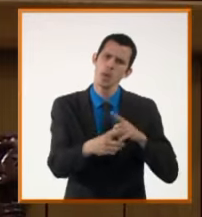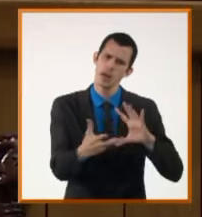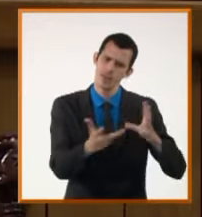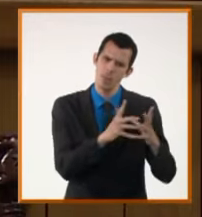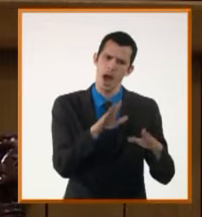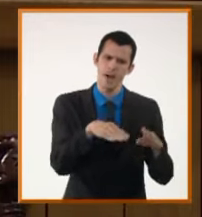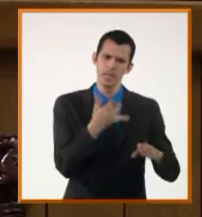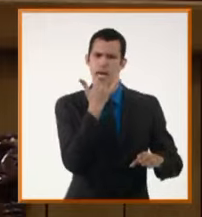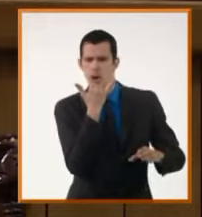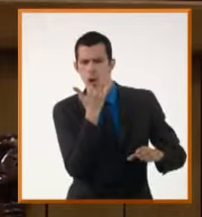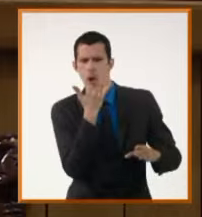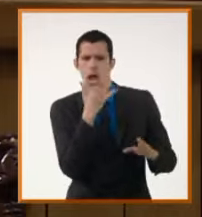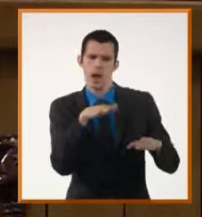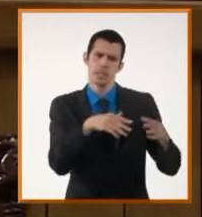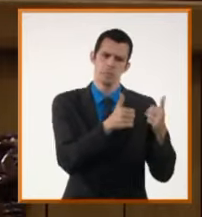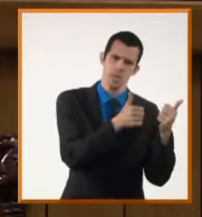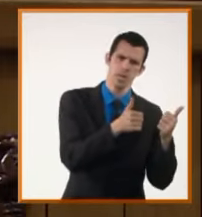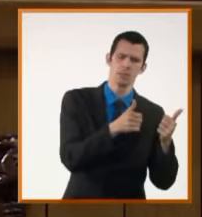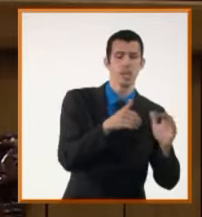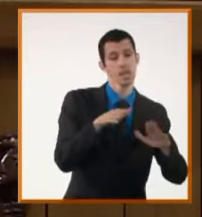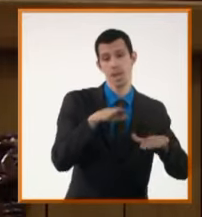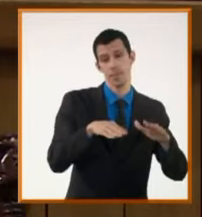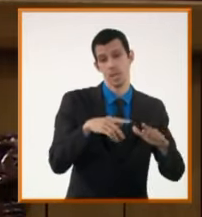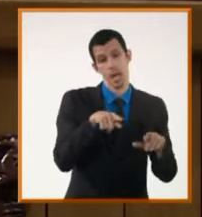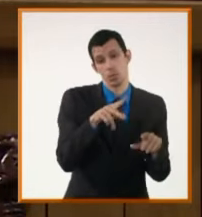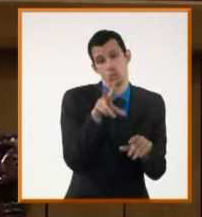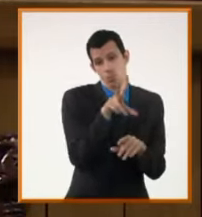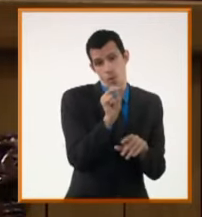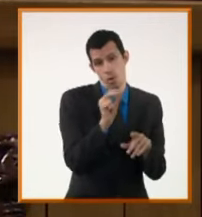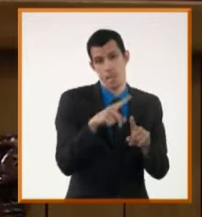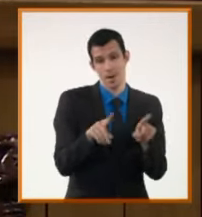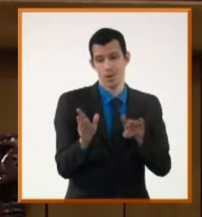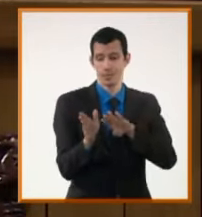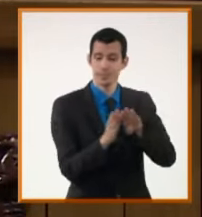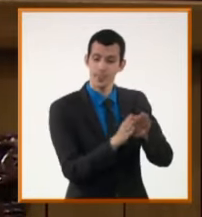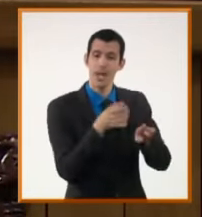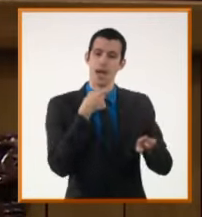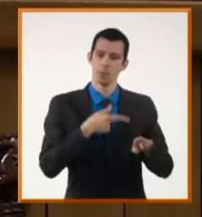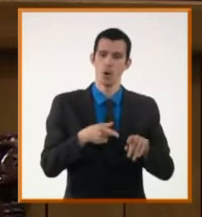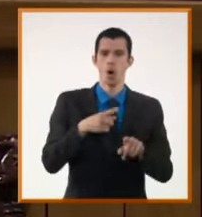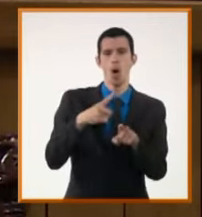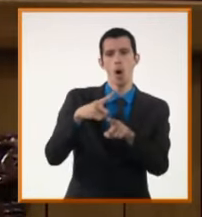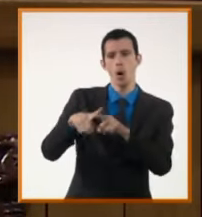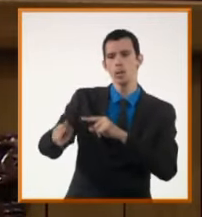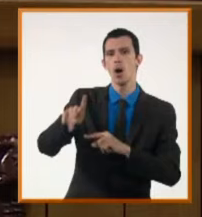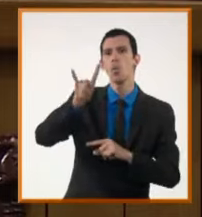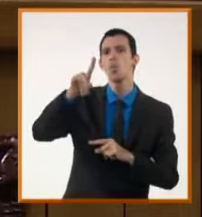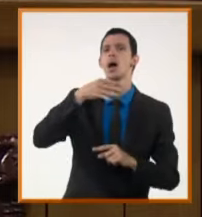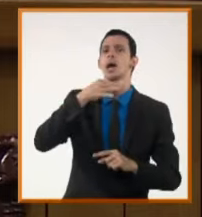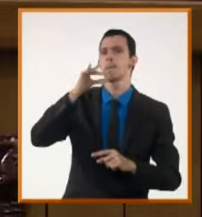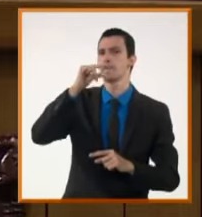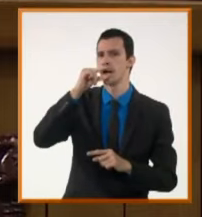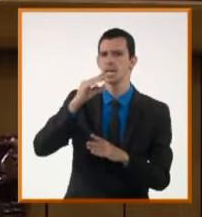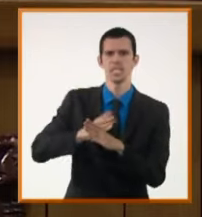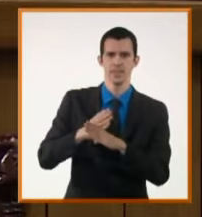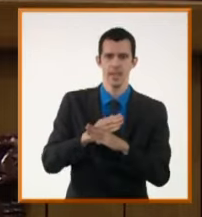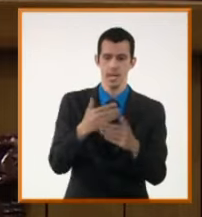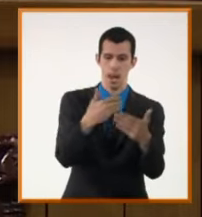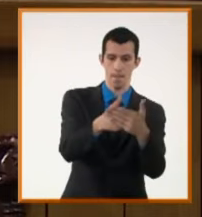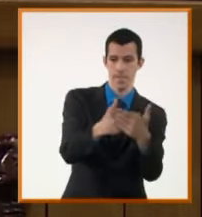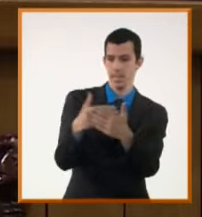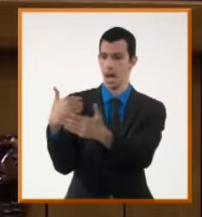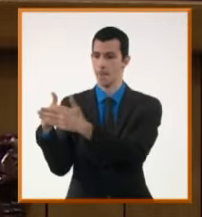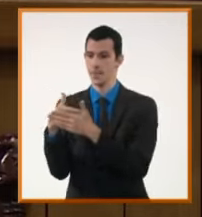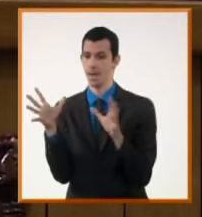de las decisiones tomadas, donde tenemos UEB que son muy productivas, que son, vaya, una maravilla. Entonces,